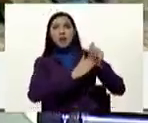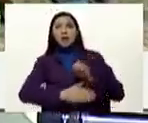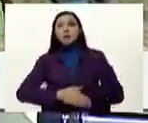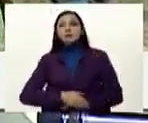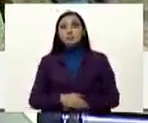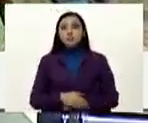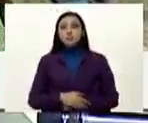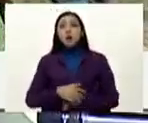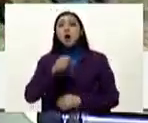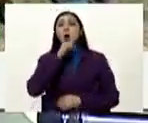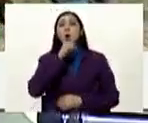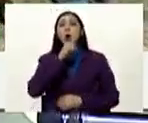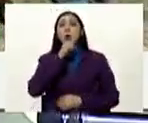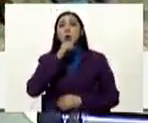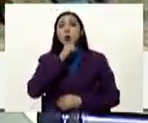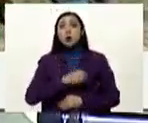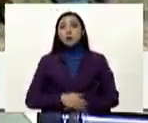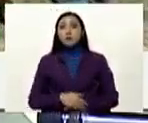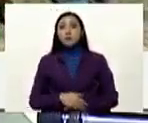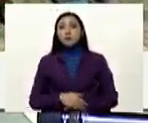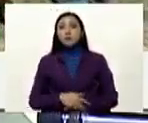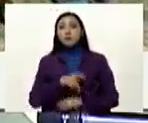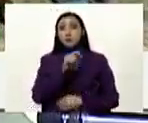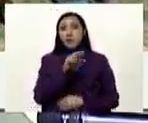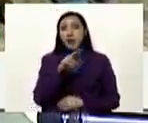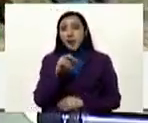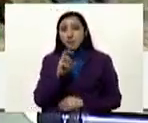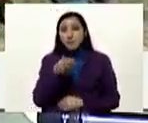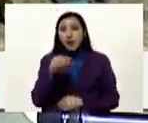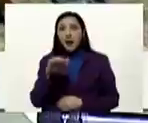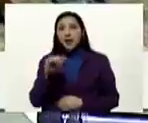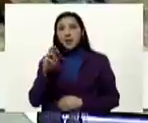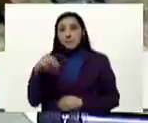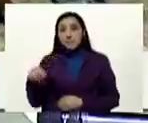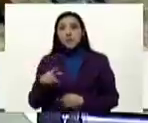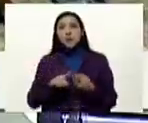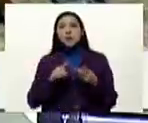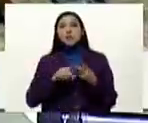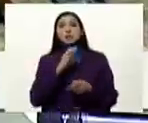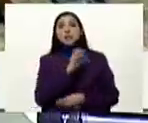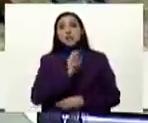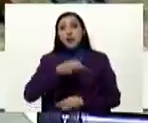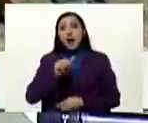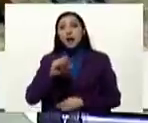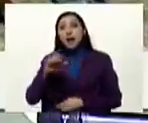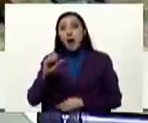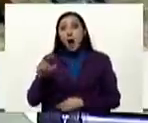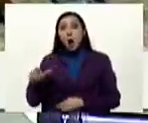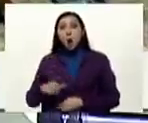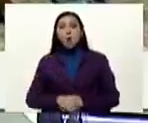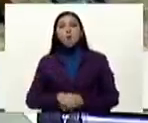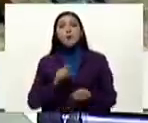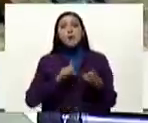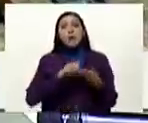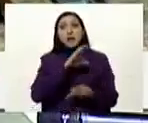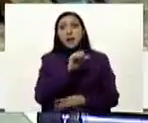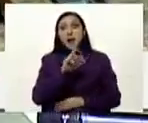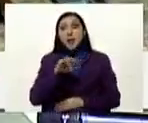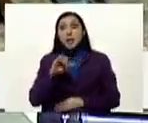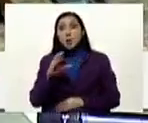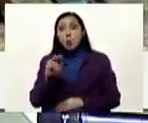los abuelos de Terepaima, de Naiguatá, de Chacao, de Caricuao,